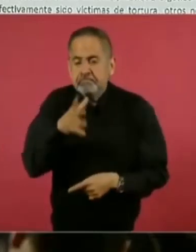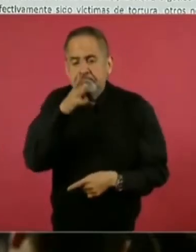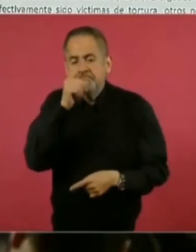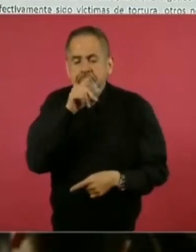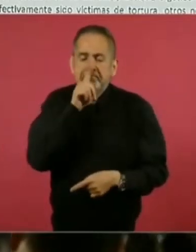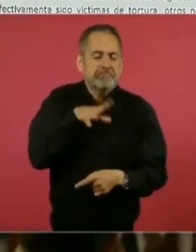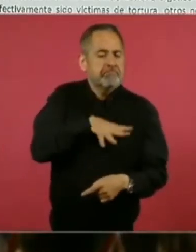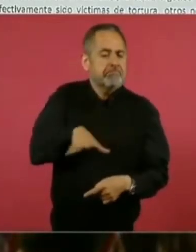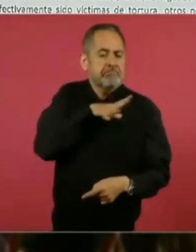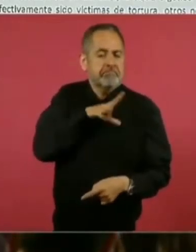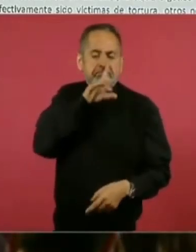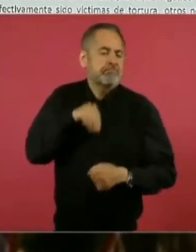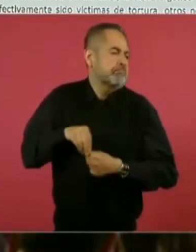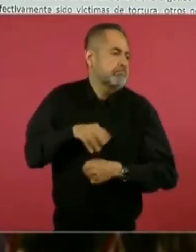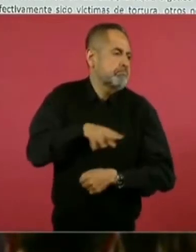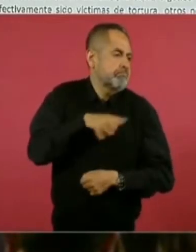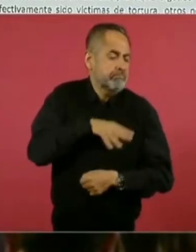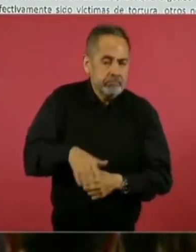pruebas